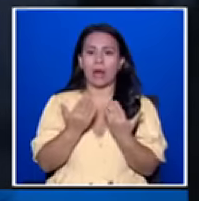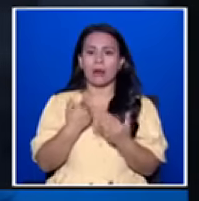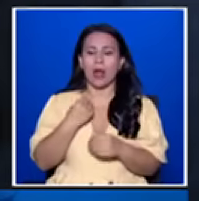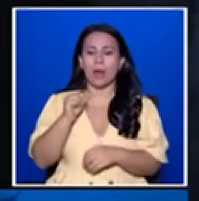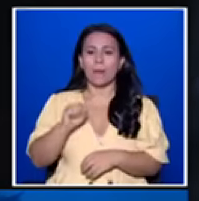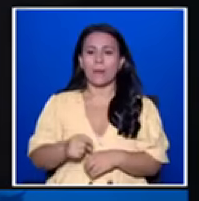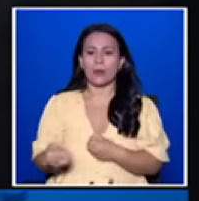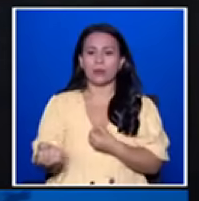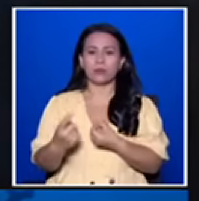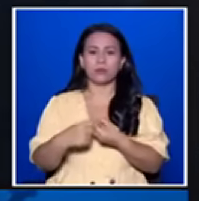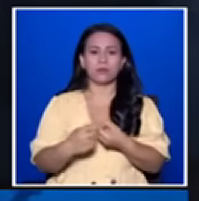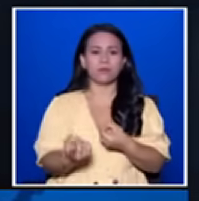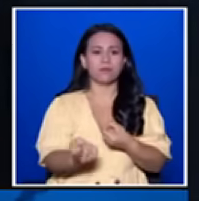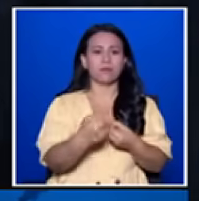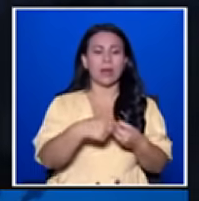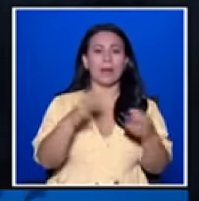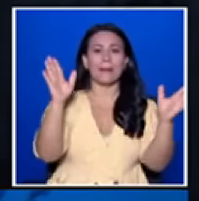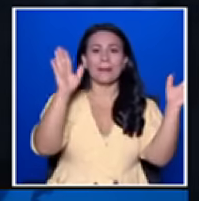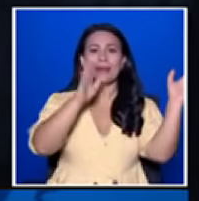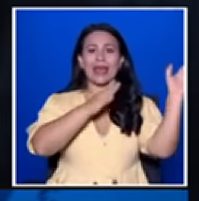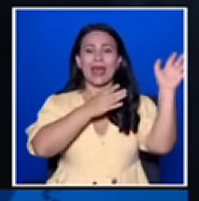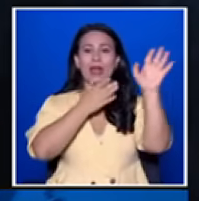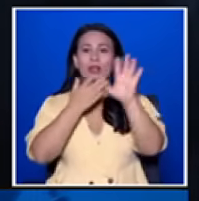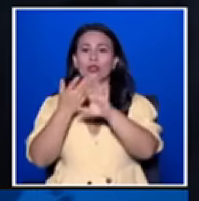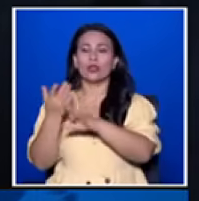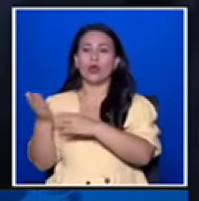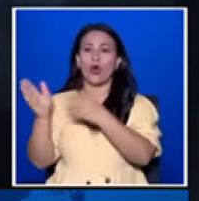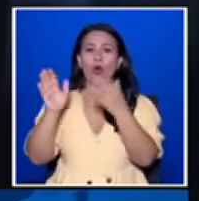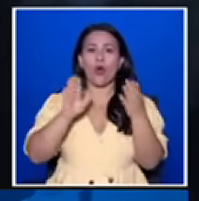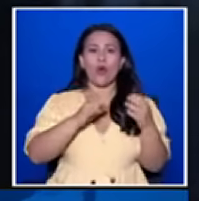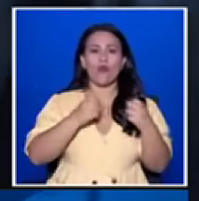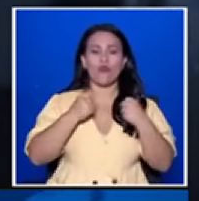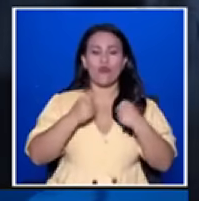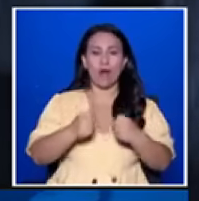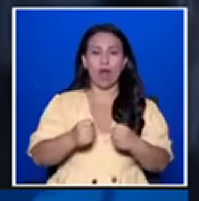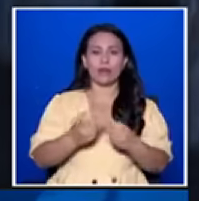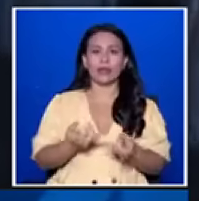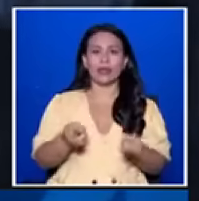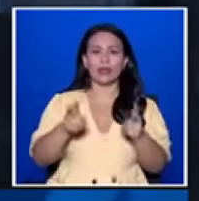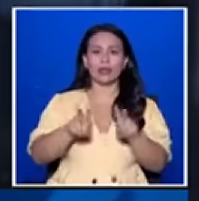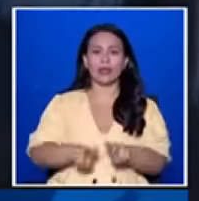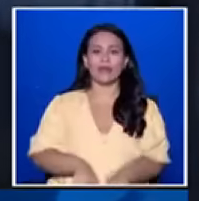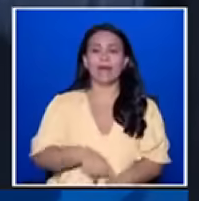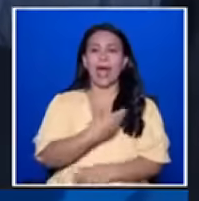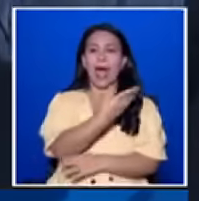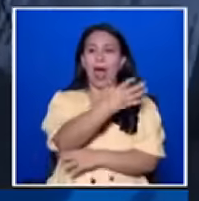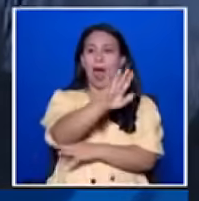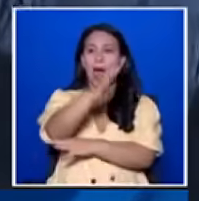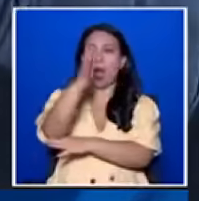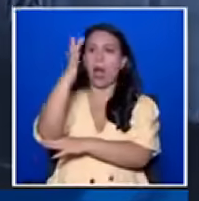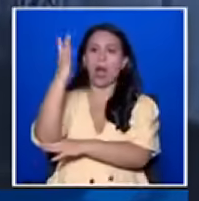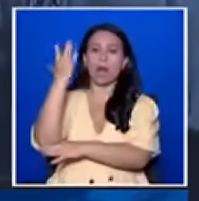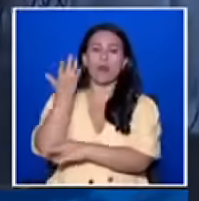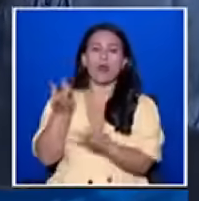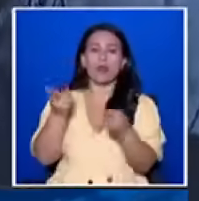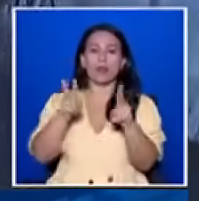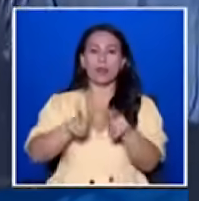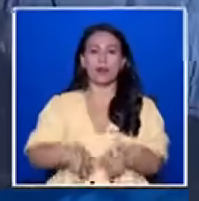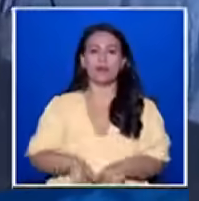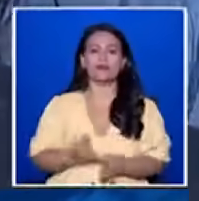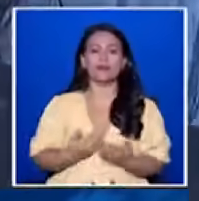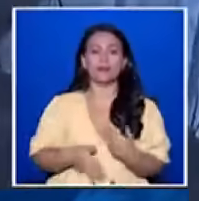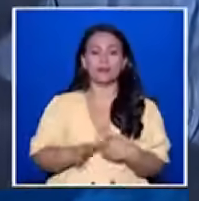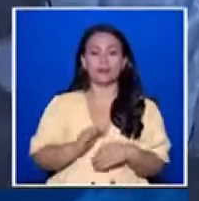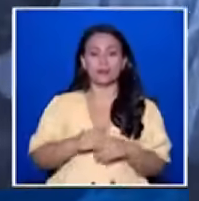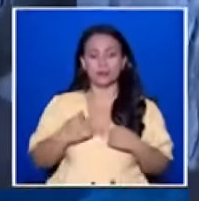que había mucho viento. Y en ese momento... Soplaba con fuerza el viento. ¿No? ¿Qué pasaba con los árboles? Los árboles, algo que